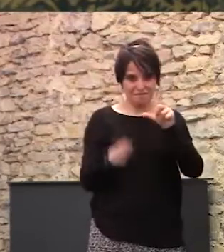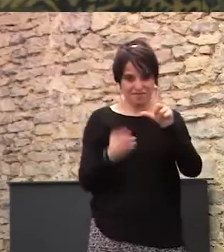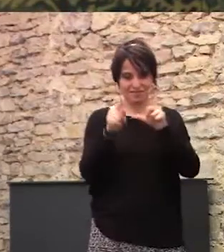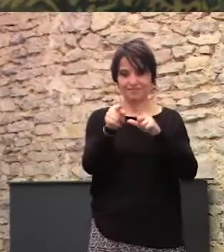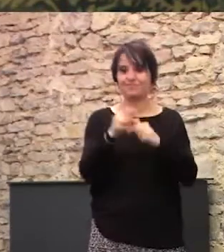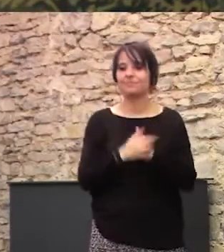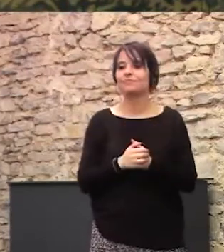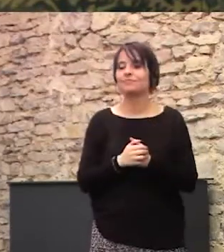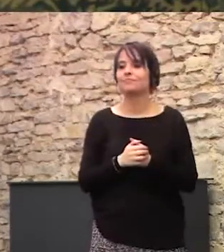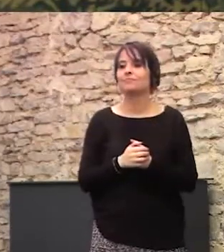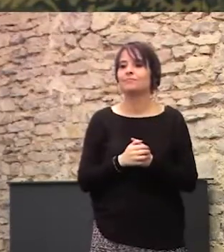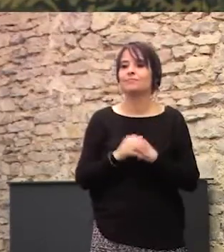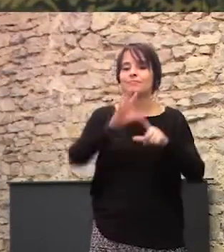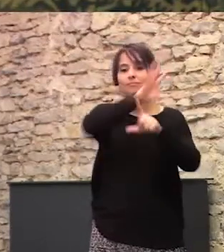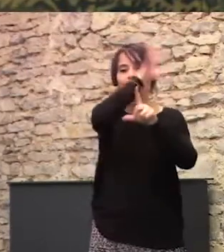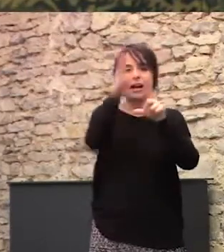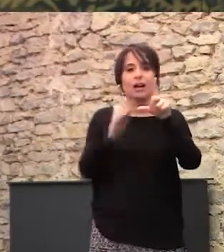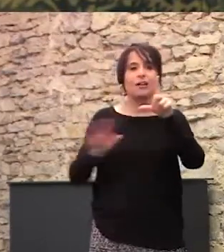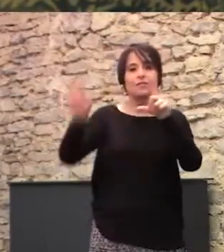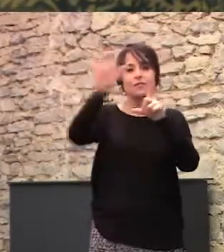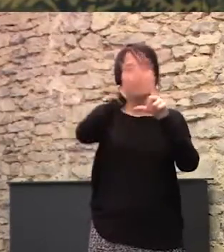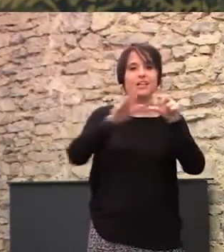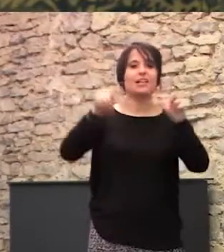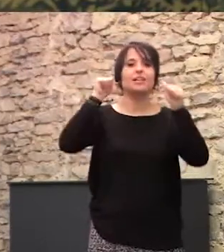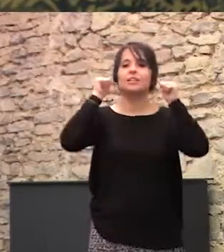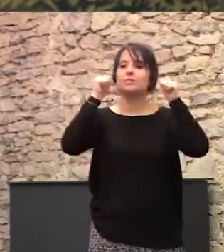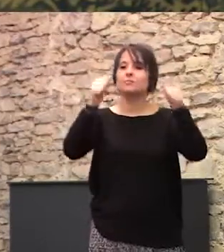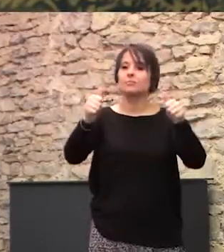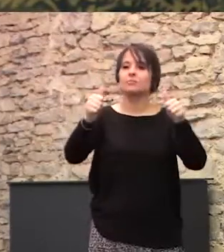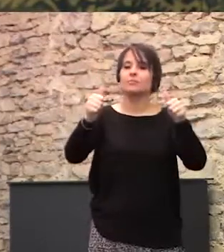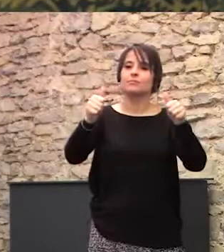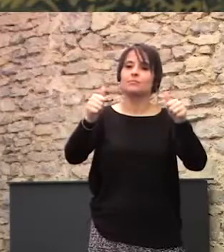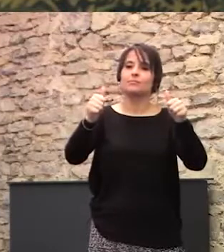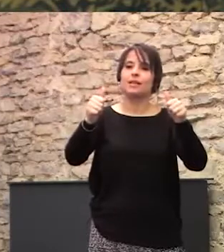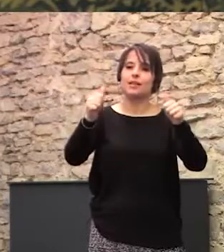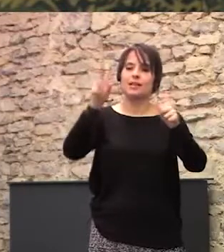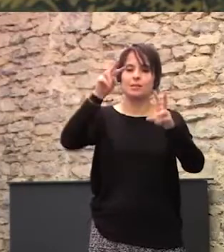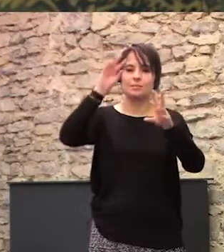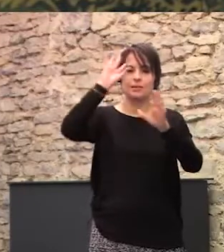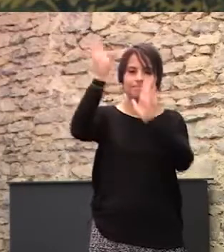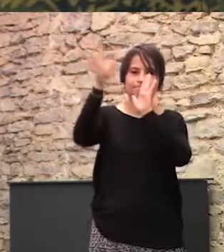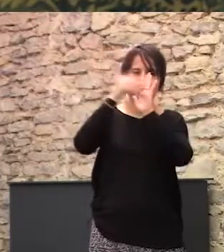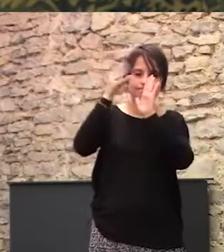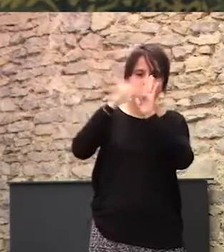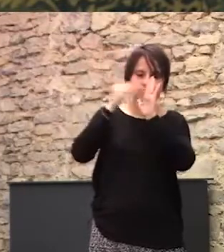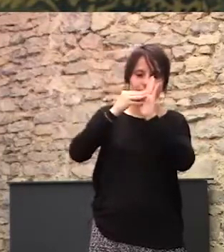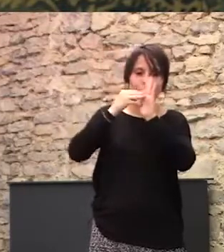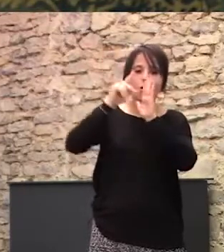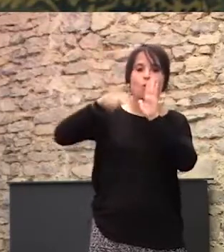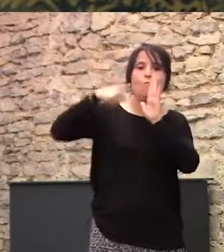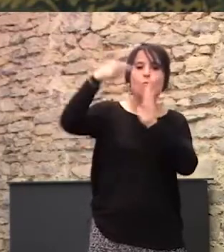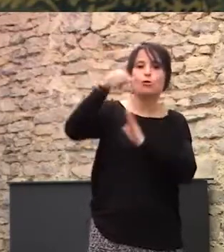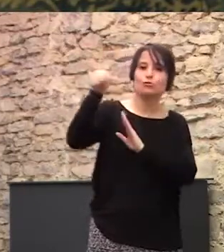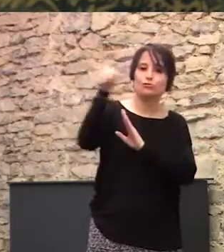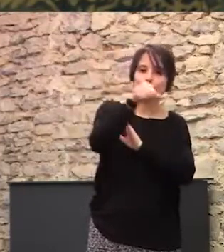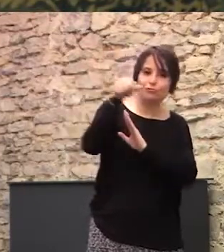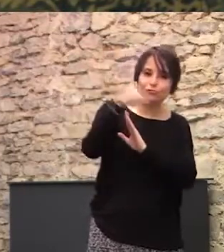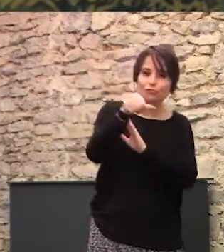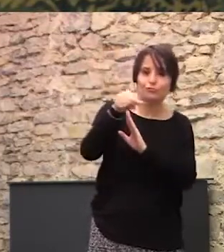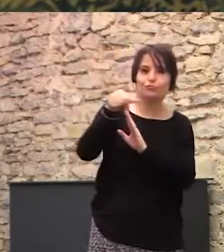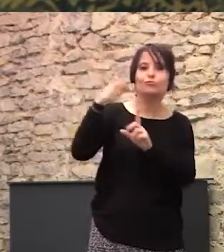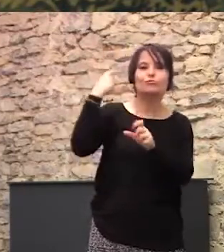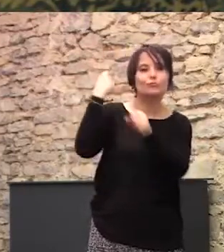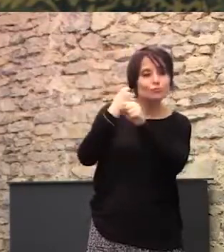ese entorno, en África también se recoge todo ese pensamiento post-decolonial que va a trabajar, porque